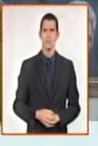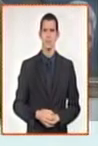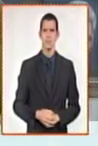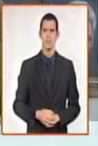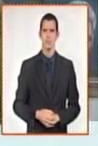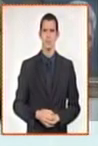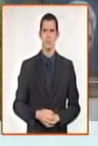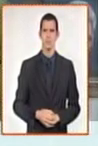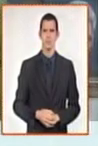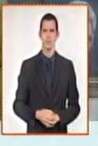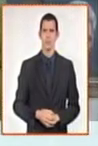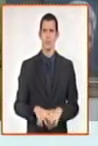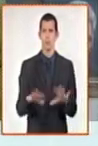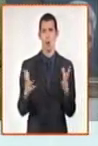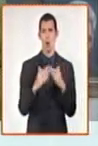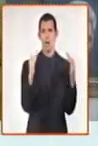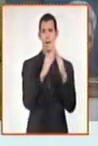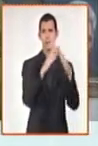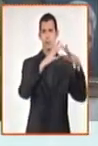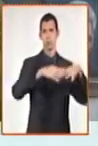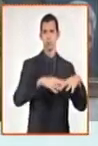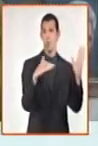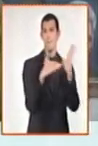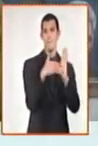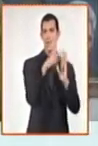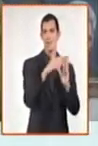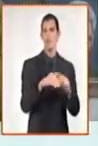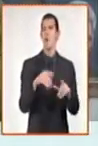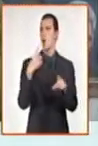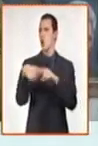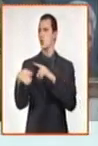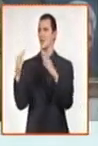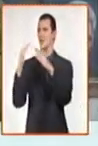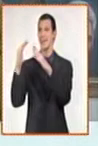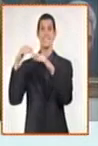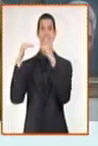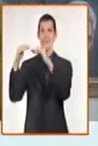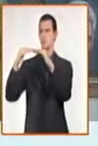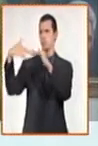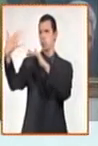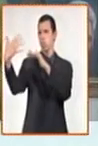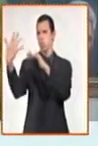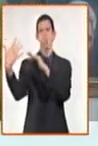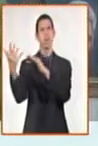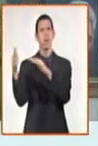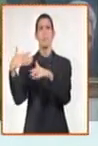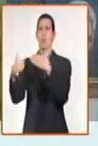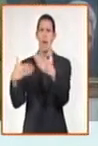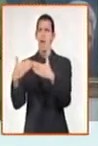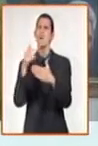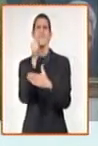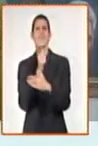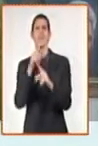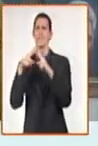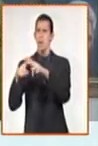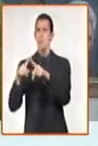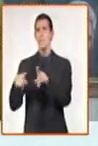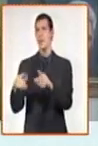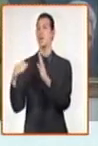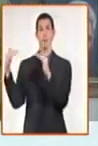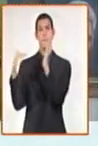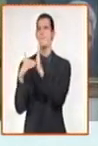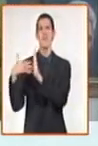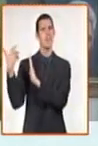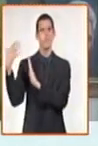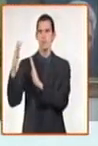fuertes vientos afectaron todo lo que tiene que ver con la impermeabilización. Estamos hablando aproximadamente casi 400 edificios, 375, y